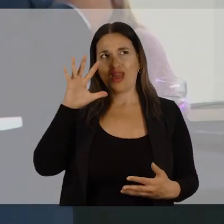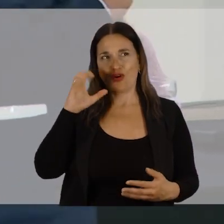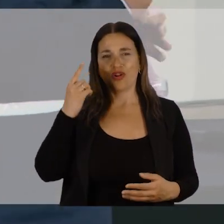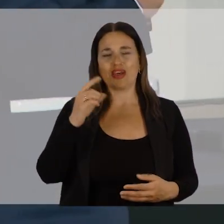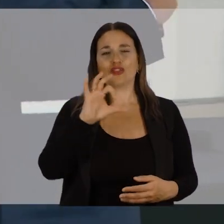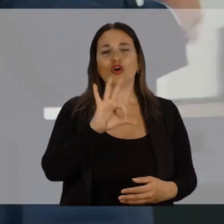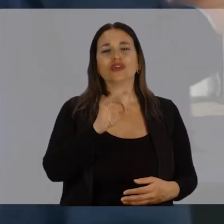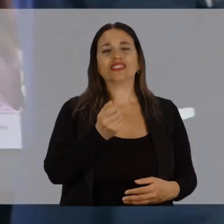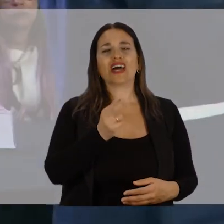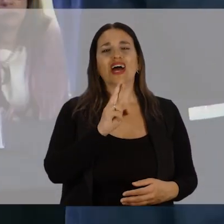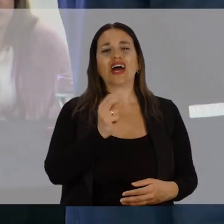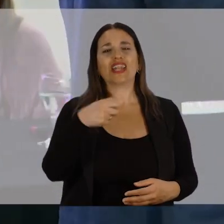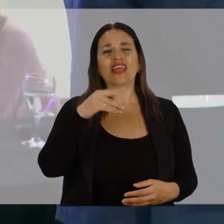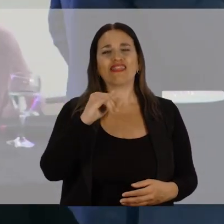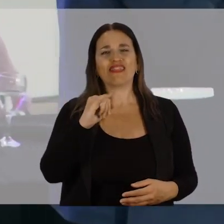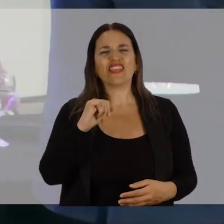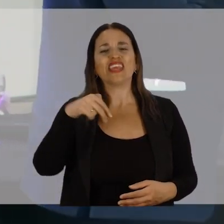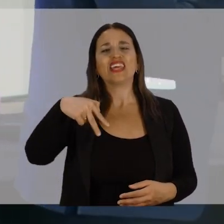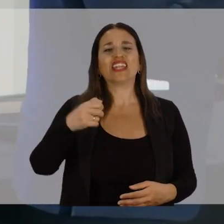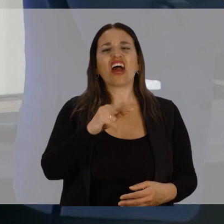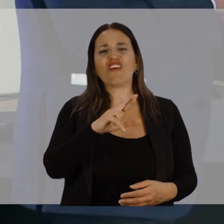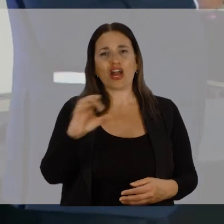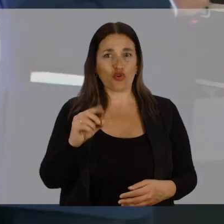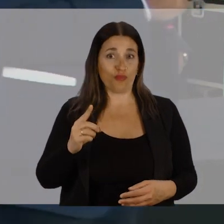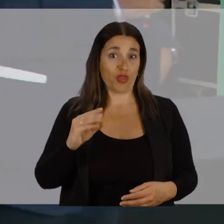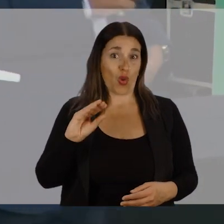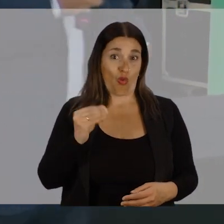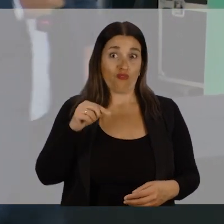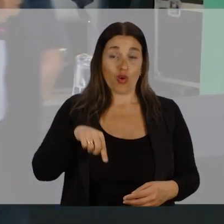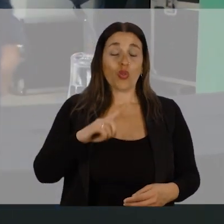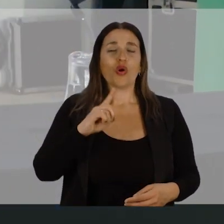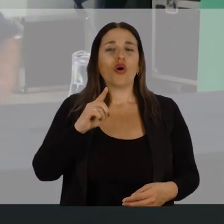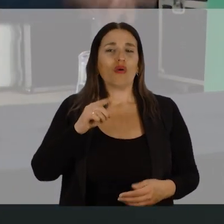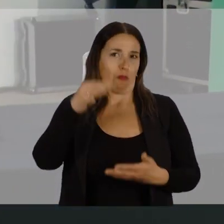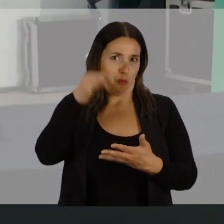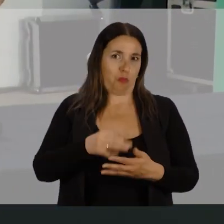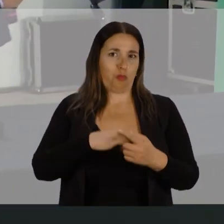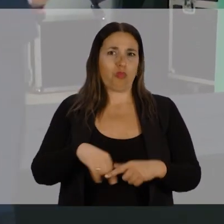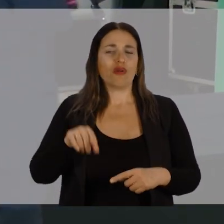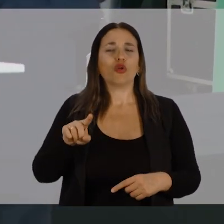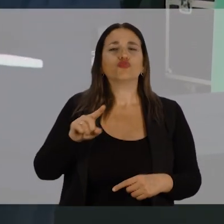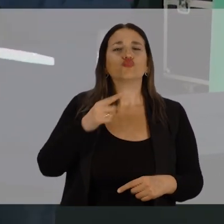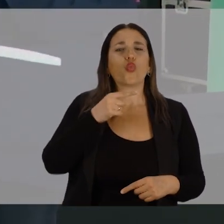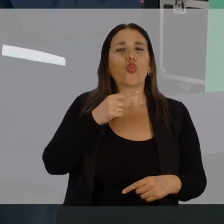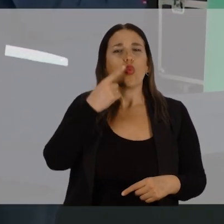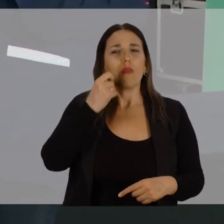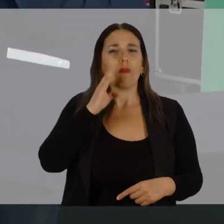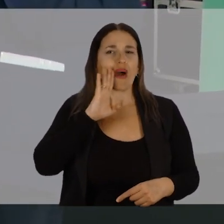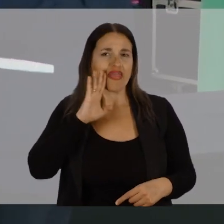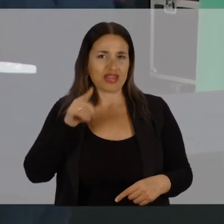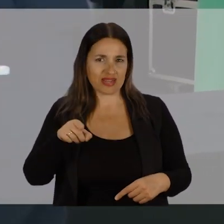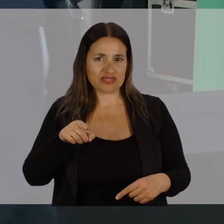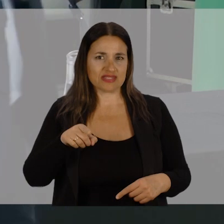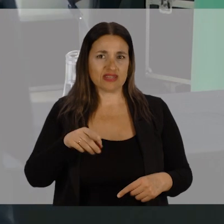me estoy acordando de un gurí de Sarandí, Navarro, cuyos padres se fueron, capaz que lo conozco, creo que se llamaba Ángelo,